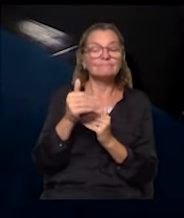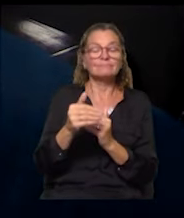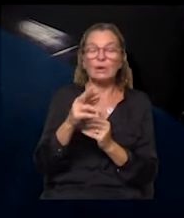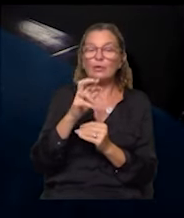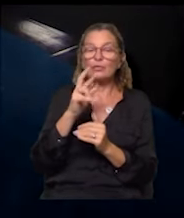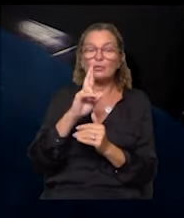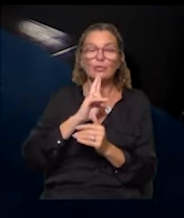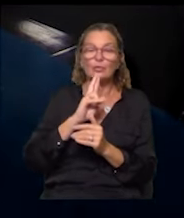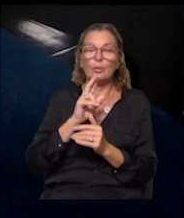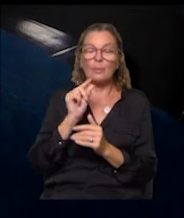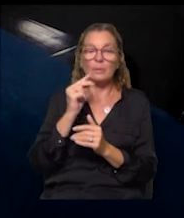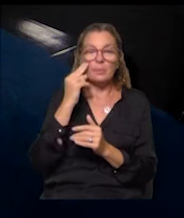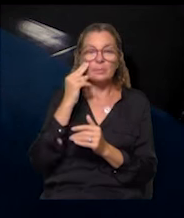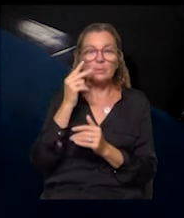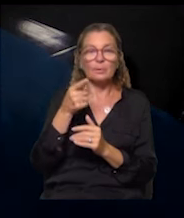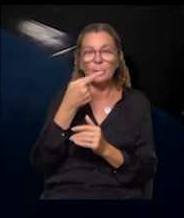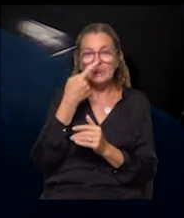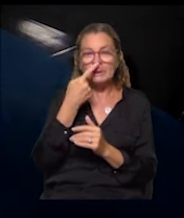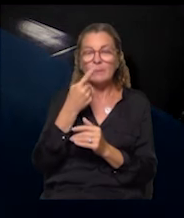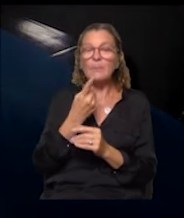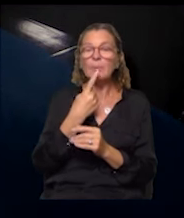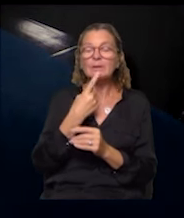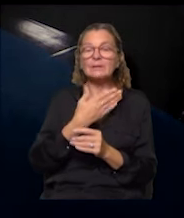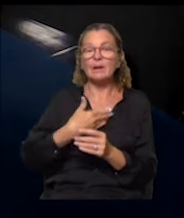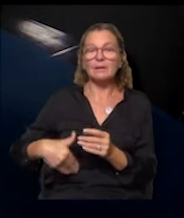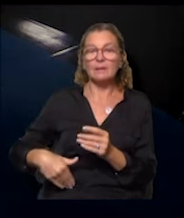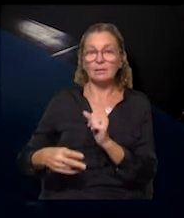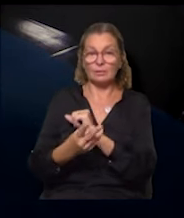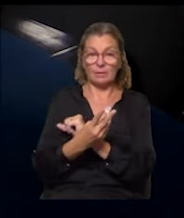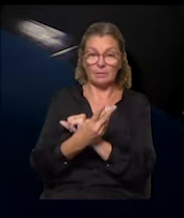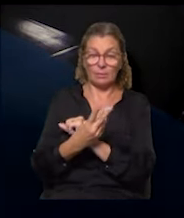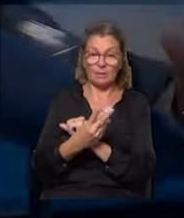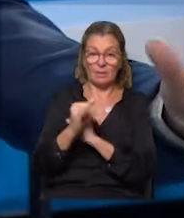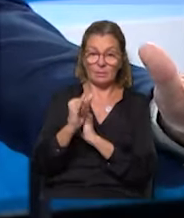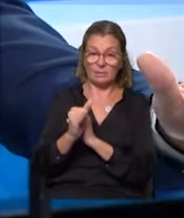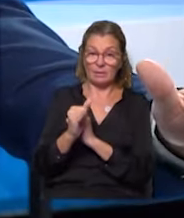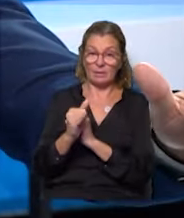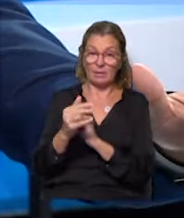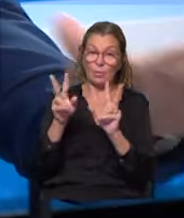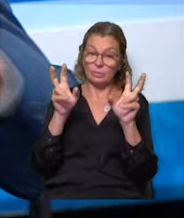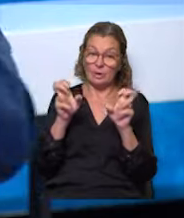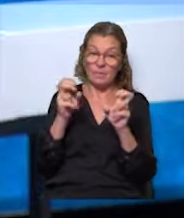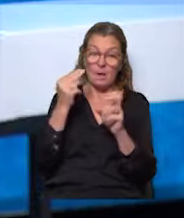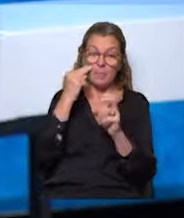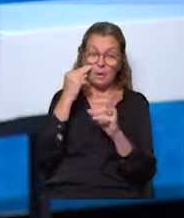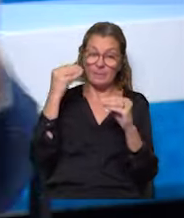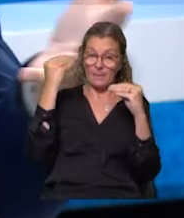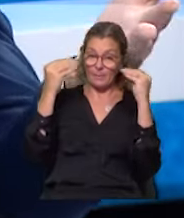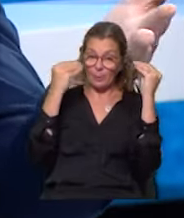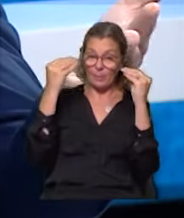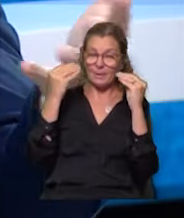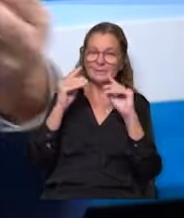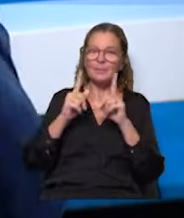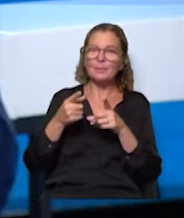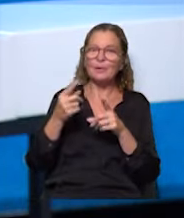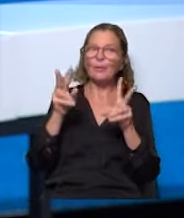ninguno de estos Problem me quedo con ese punto que es interesante el de políticas de estado y me quedo con la seguridad no la seguridad sigue siendo un tema este que preocupa Pero además sigue siendo